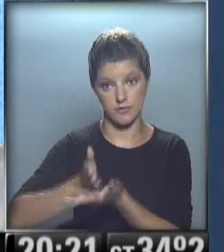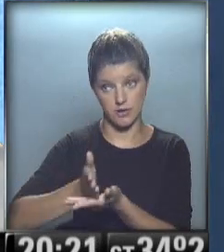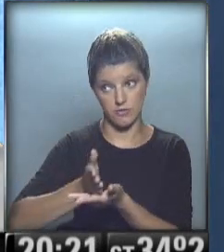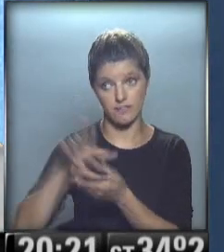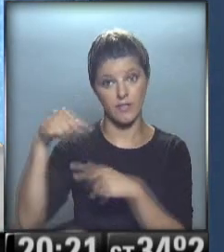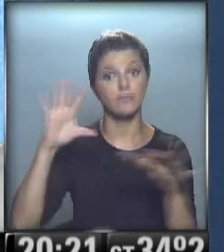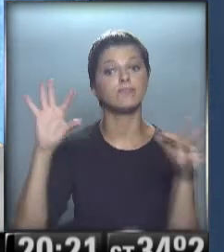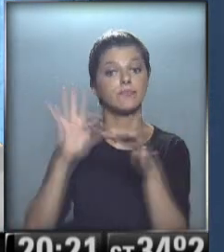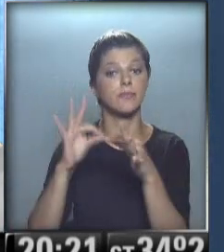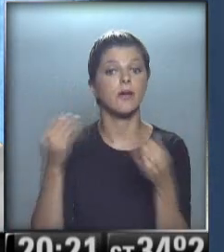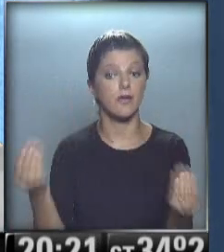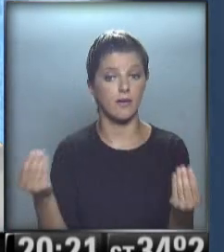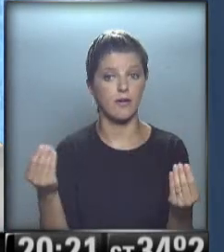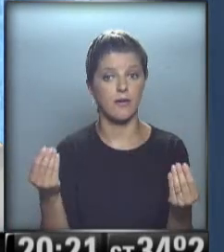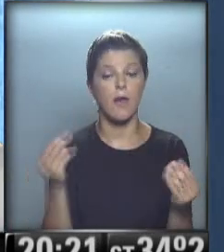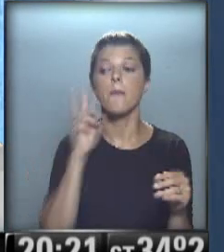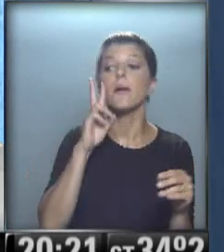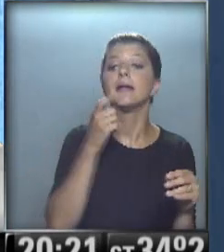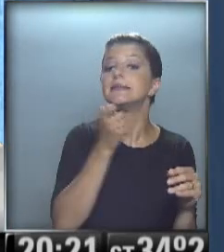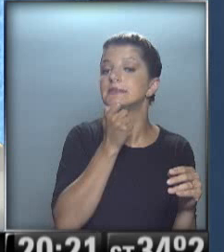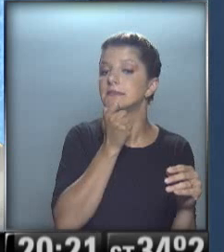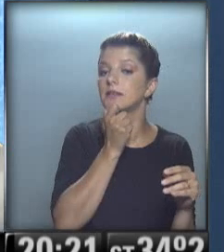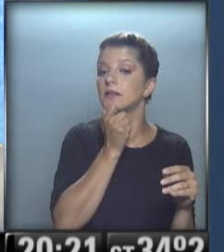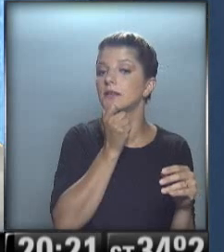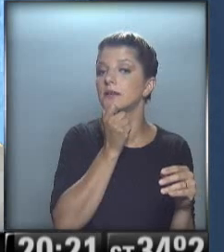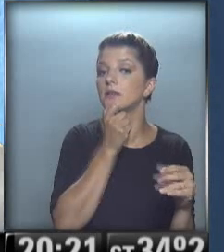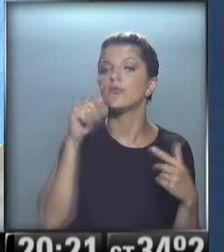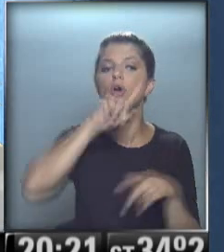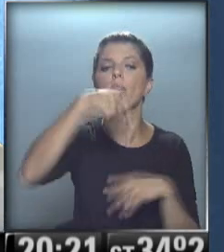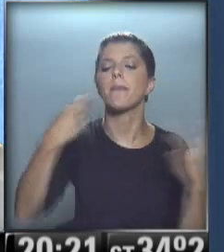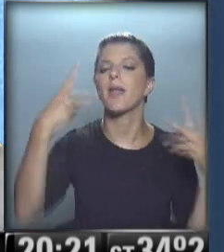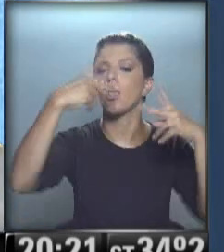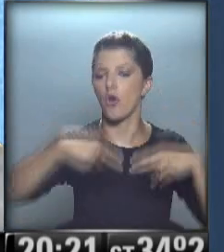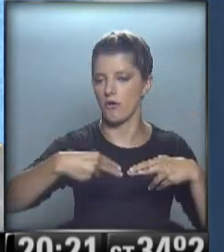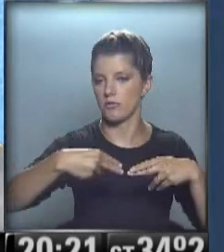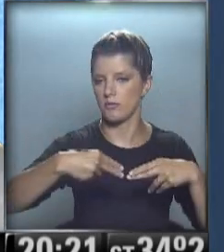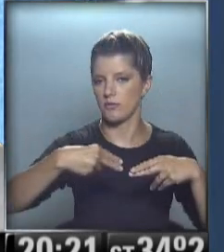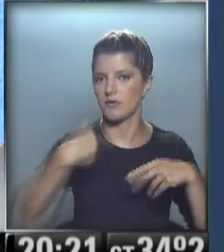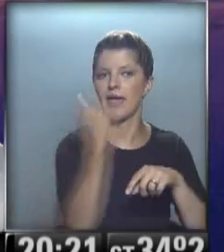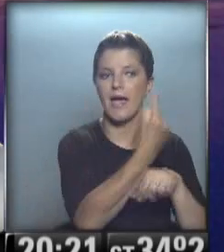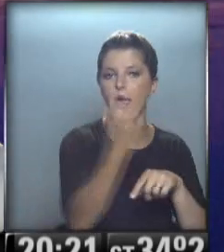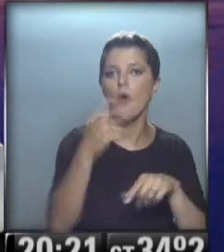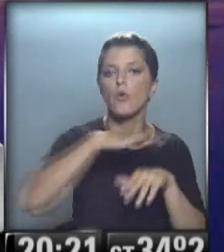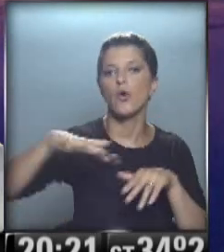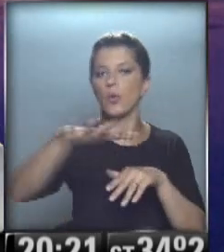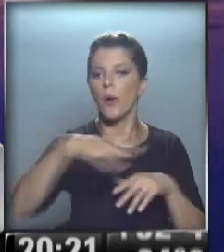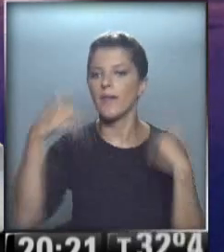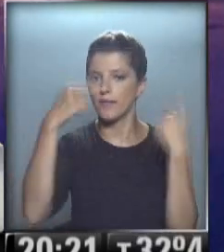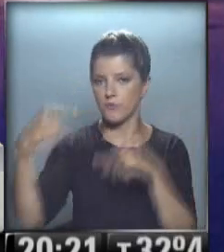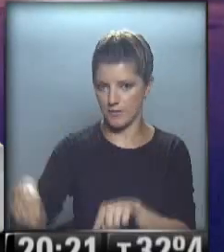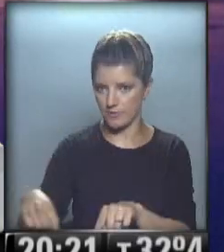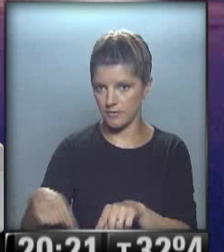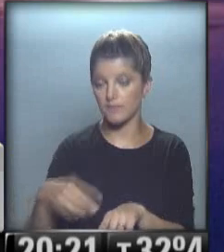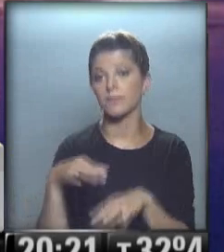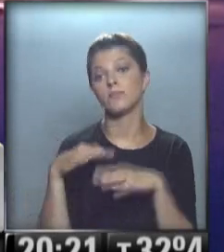tiene que ver con la verificación de por qué se produjeron las fallas en cada una de las instancias. Y eso es lo que